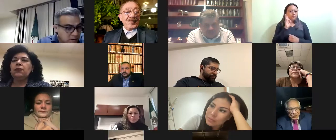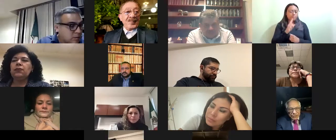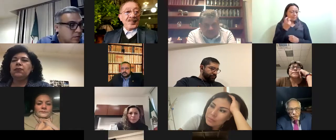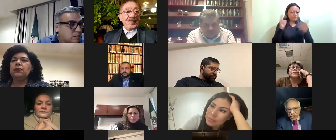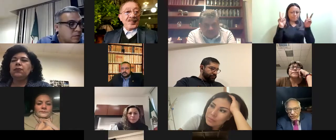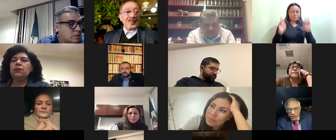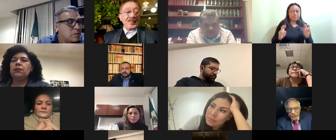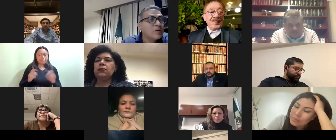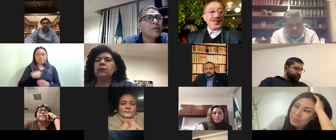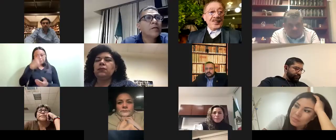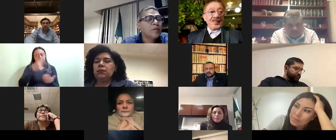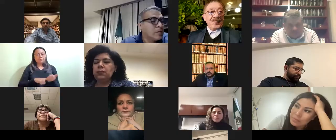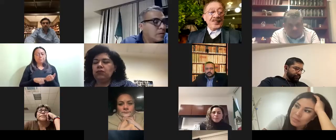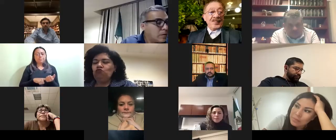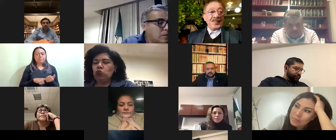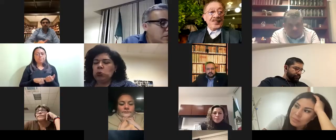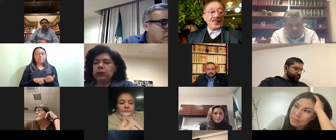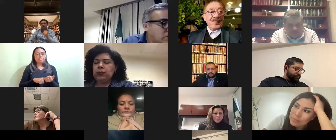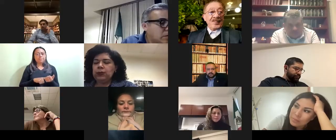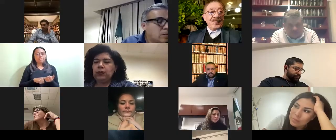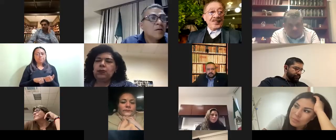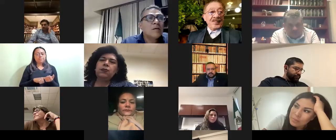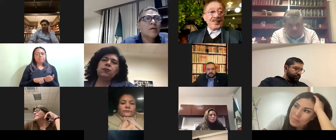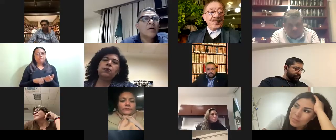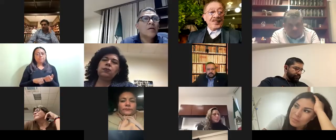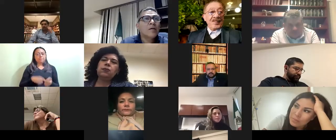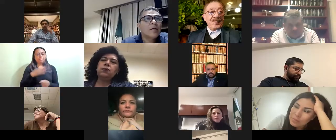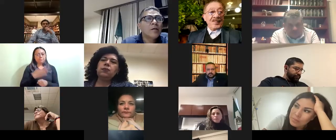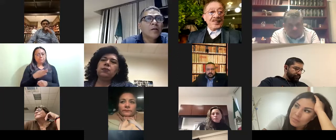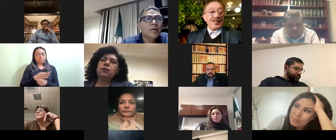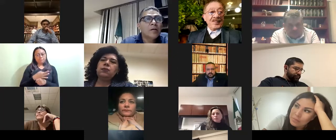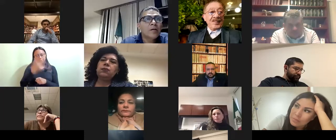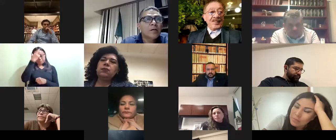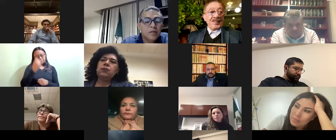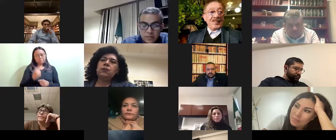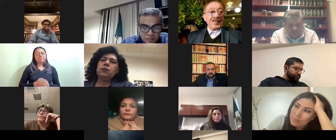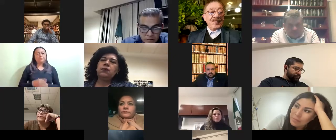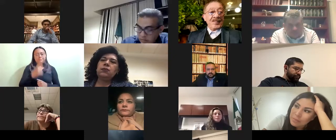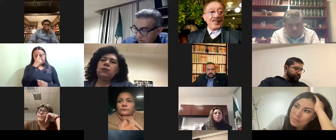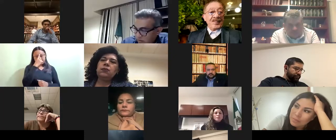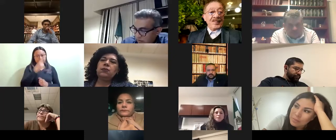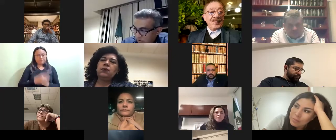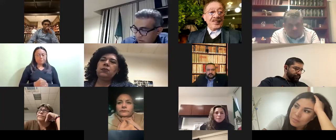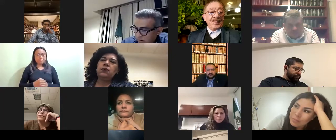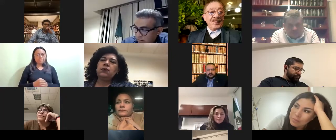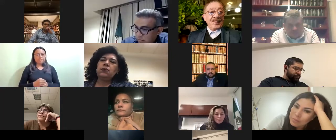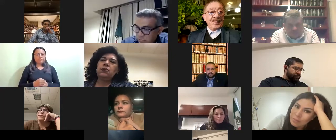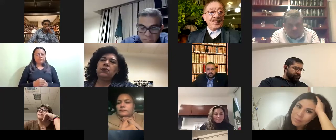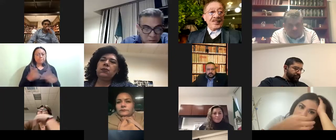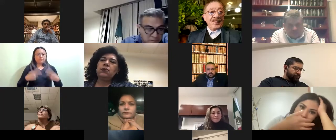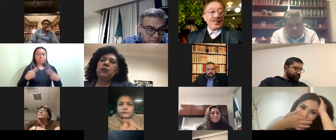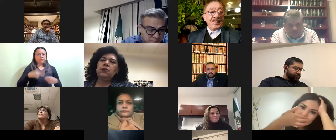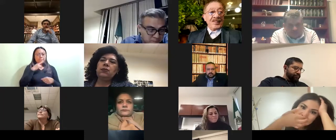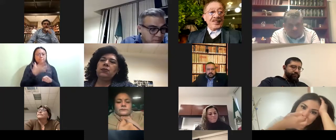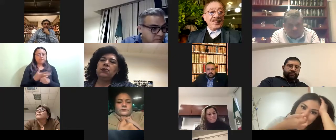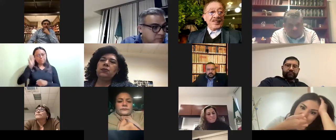tema creo que en estricto sentido tiene razón el encargado de servicios parlamentarios,